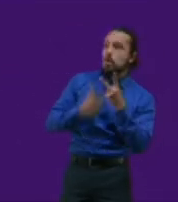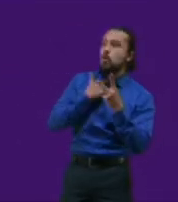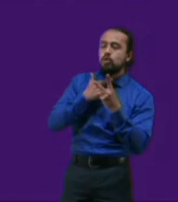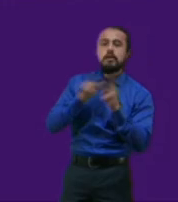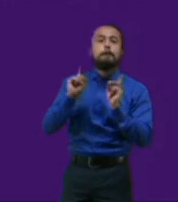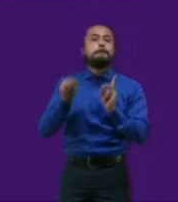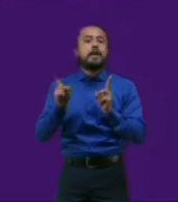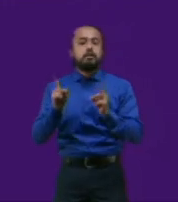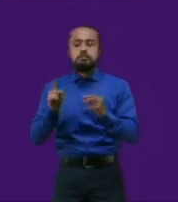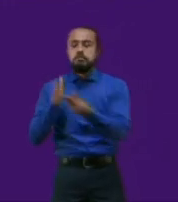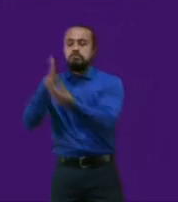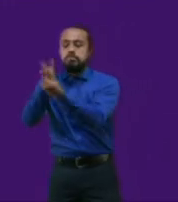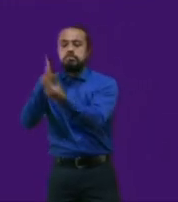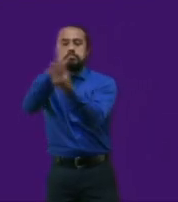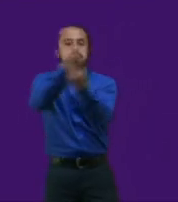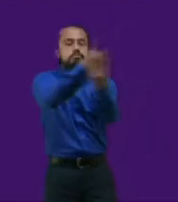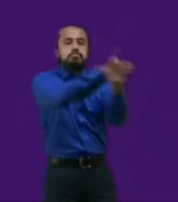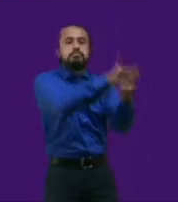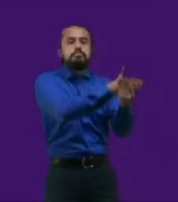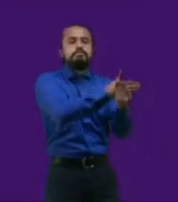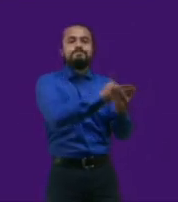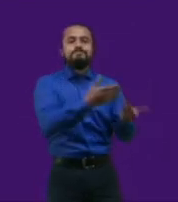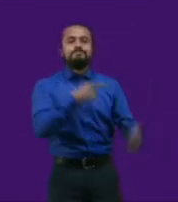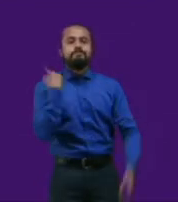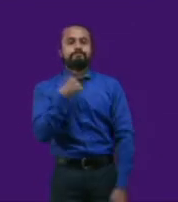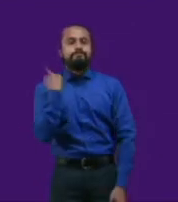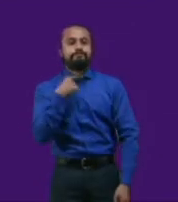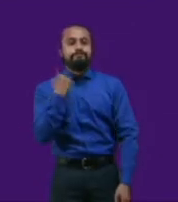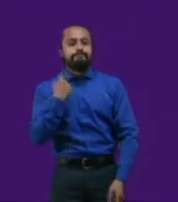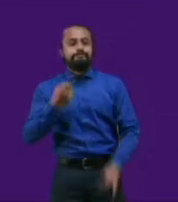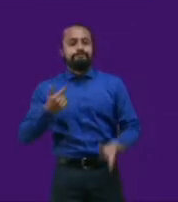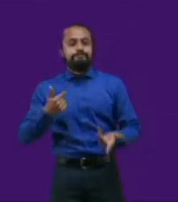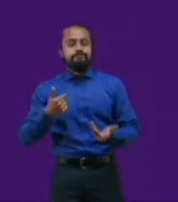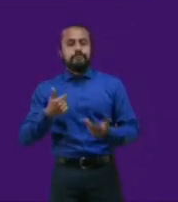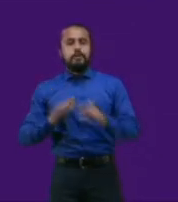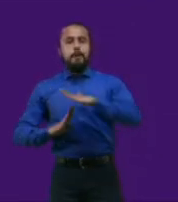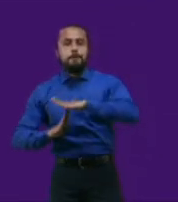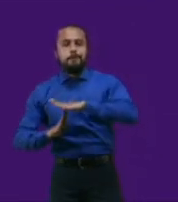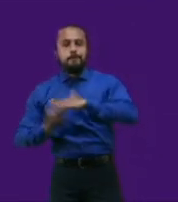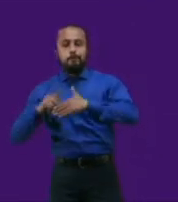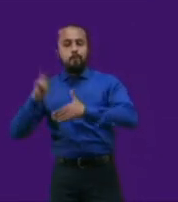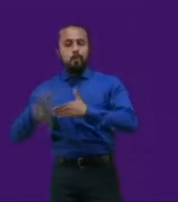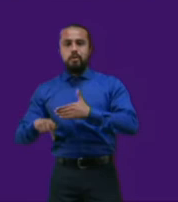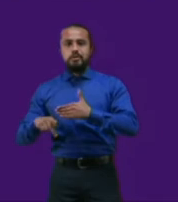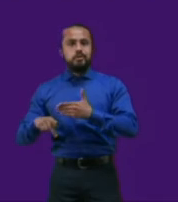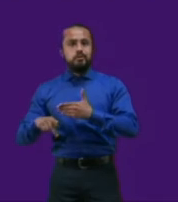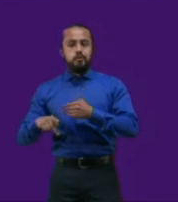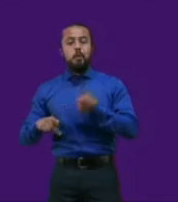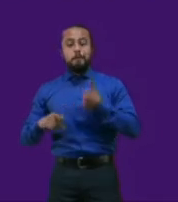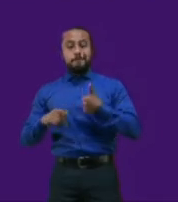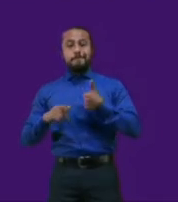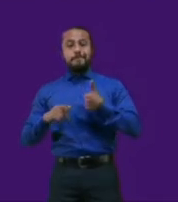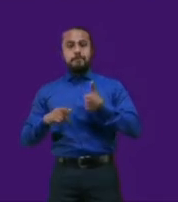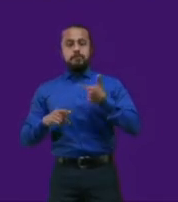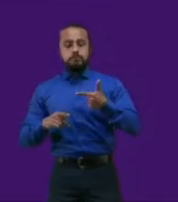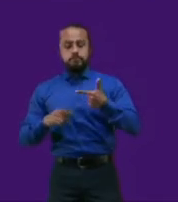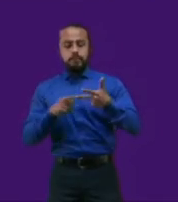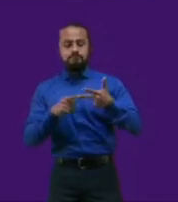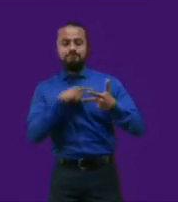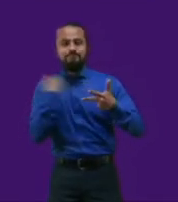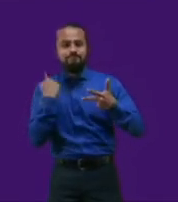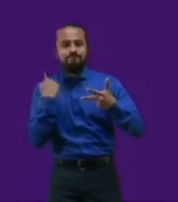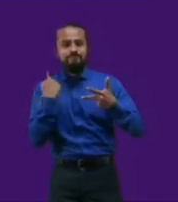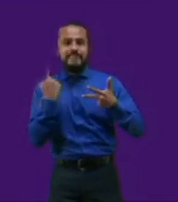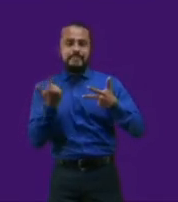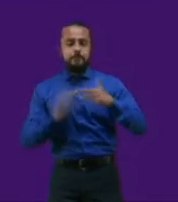restaurante le costaba mucho más de lo que le generaba el restaurante y le tocó parar porque le salía muy caro esa adquisición de usuario.